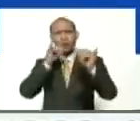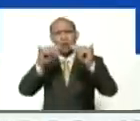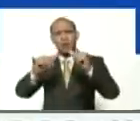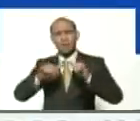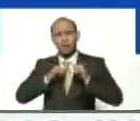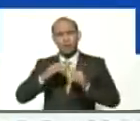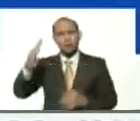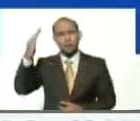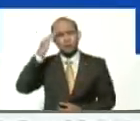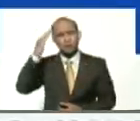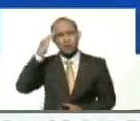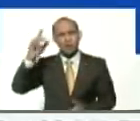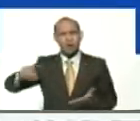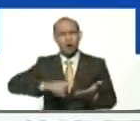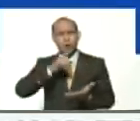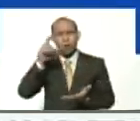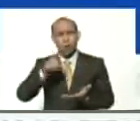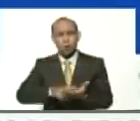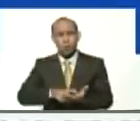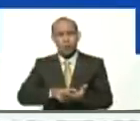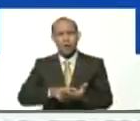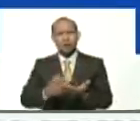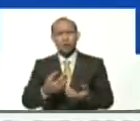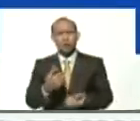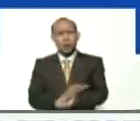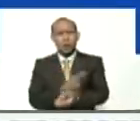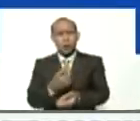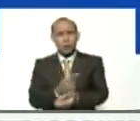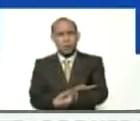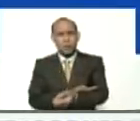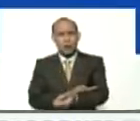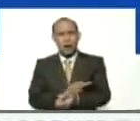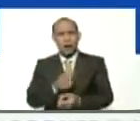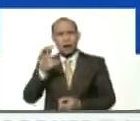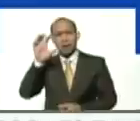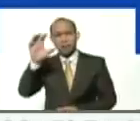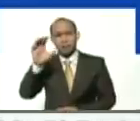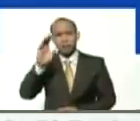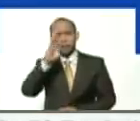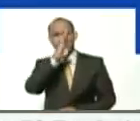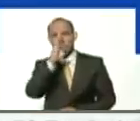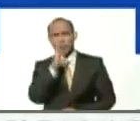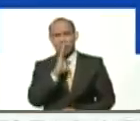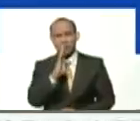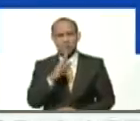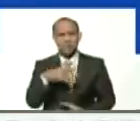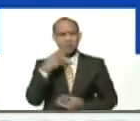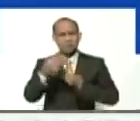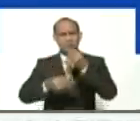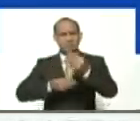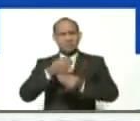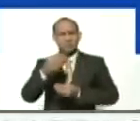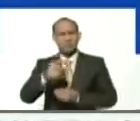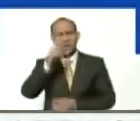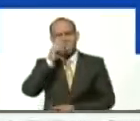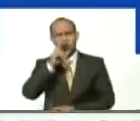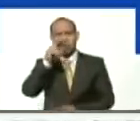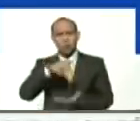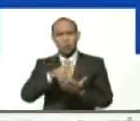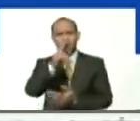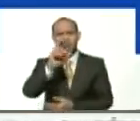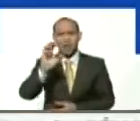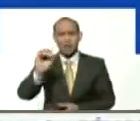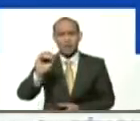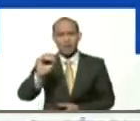situación de la hermana república federativa de brasil lo que ha venido ocurriendo en el año 2020